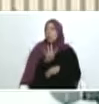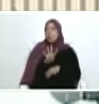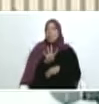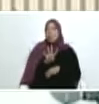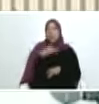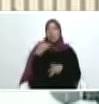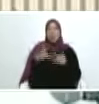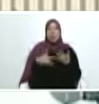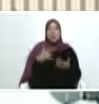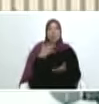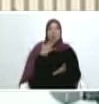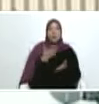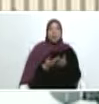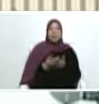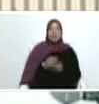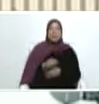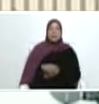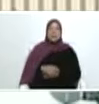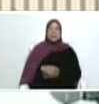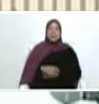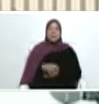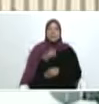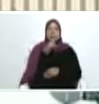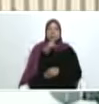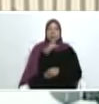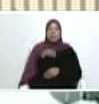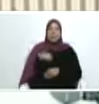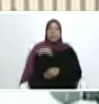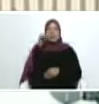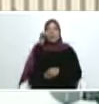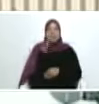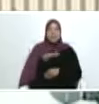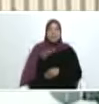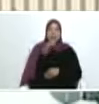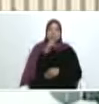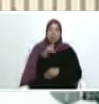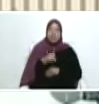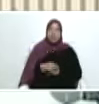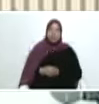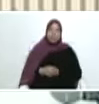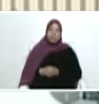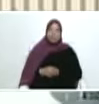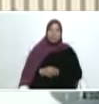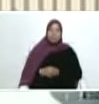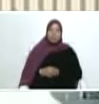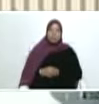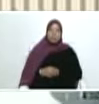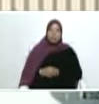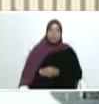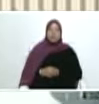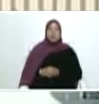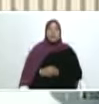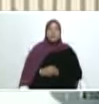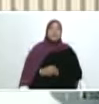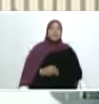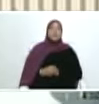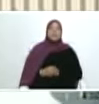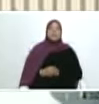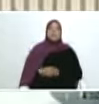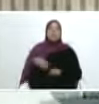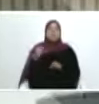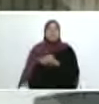lo vamos a ver cada día que pase a la propuesta que ustedes están haciendo en las bases. A esta